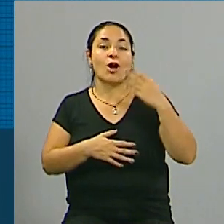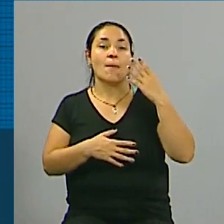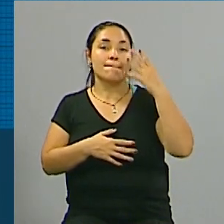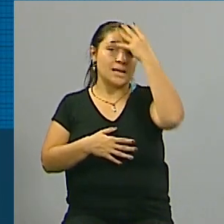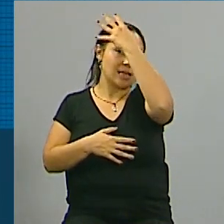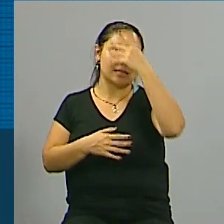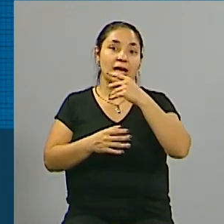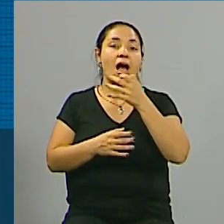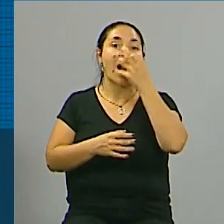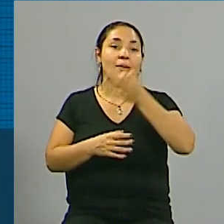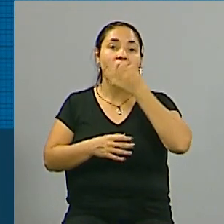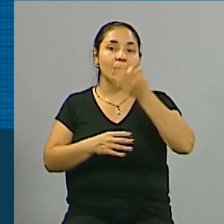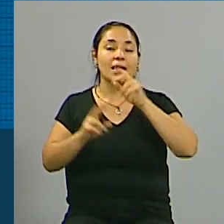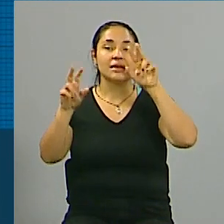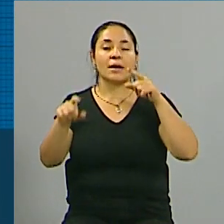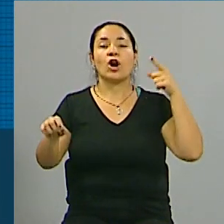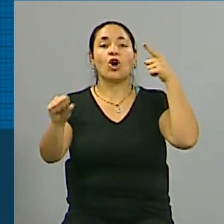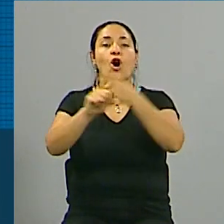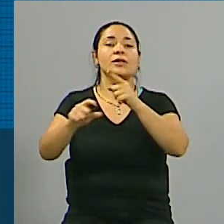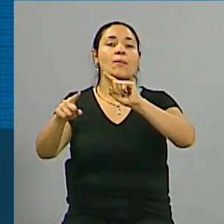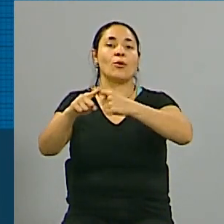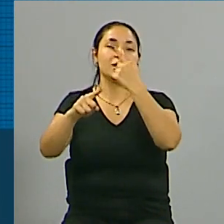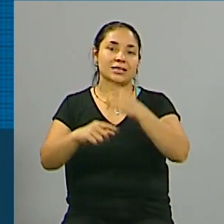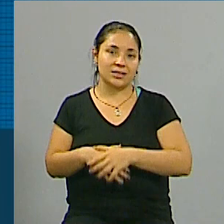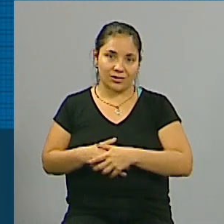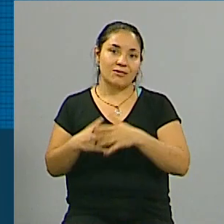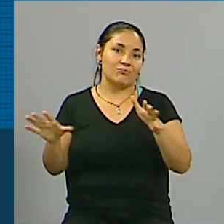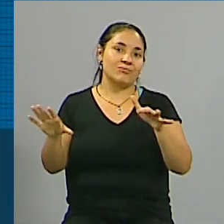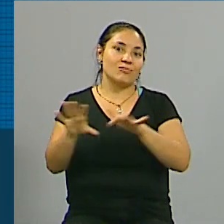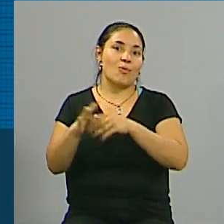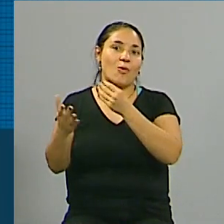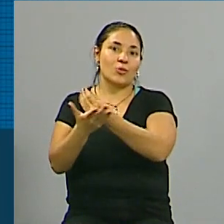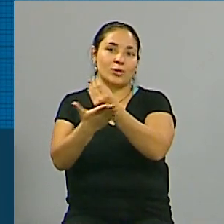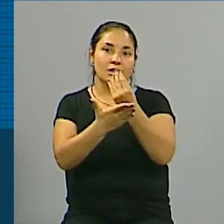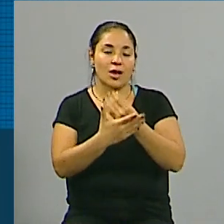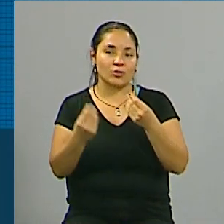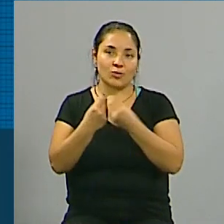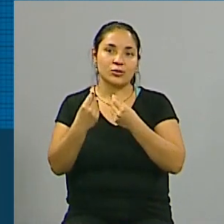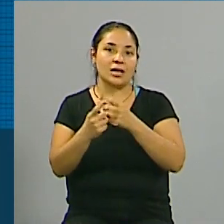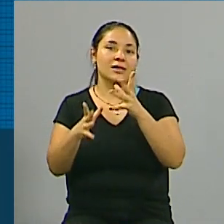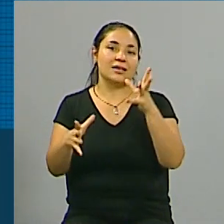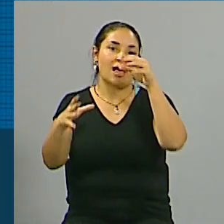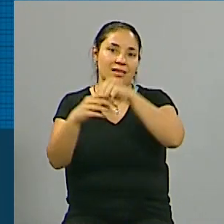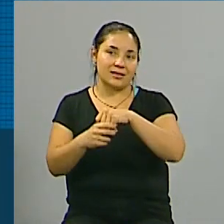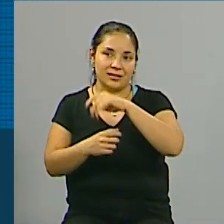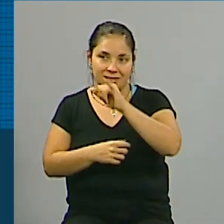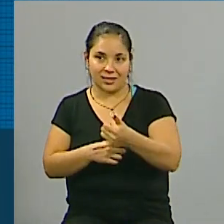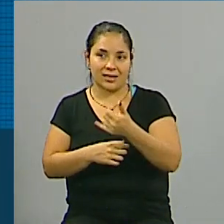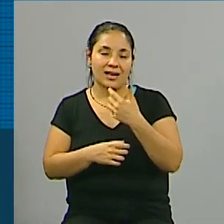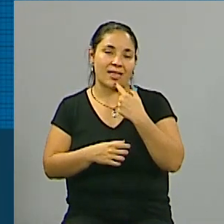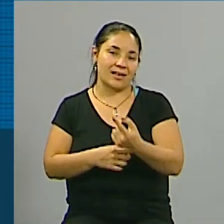política, por más que muchos de sus propios candidatos y referentes vengan del sistema político. Y él pertenece a esa casta también, ¿no? Hay que